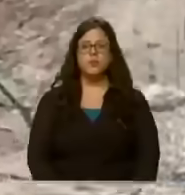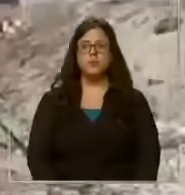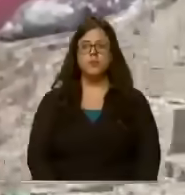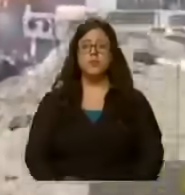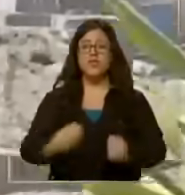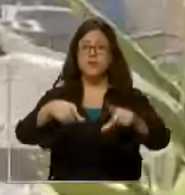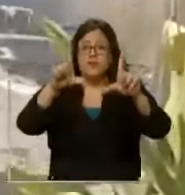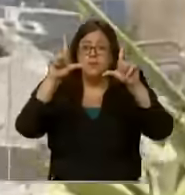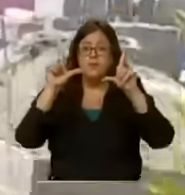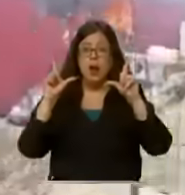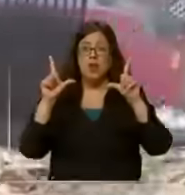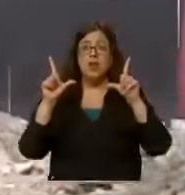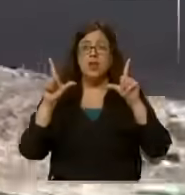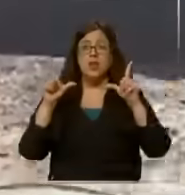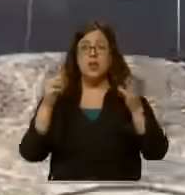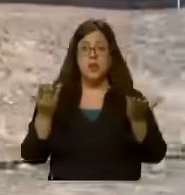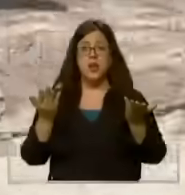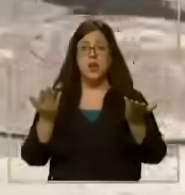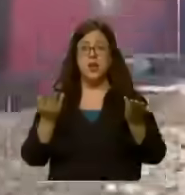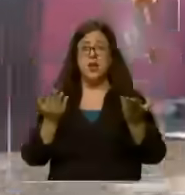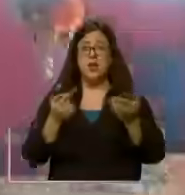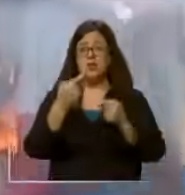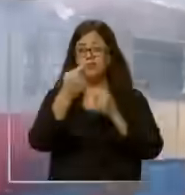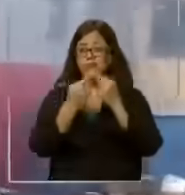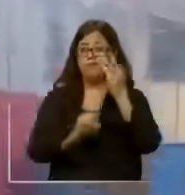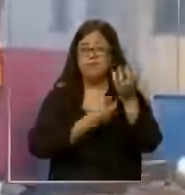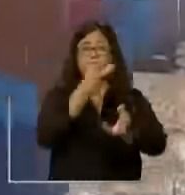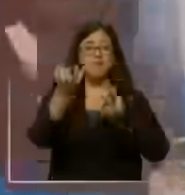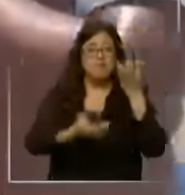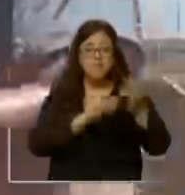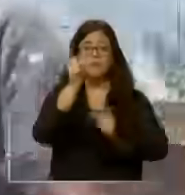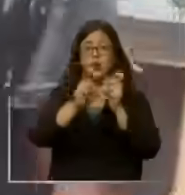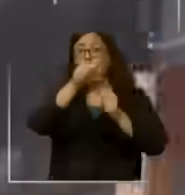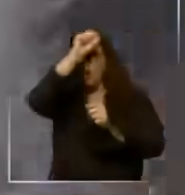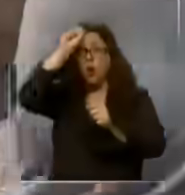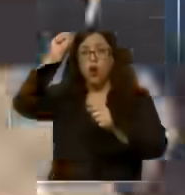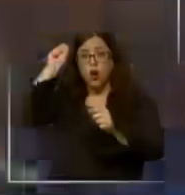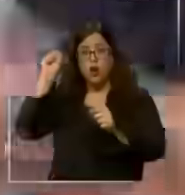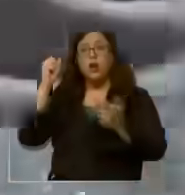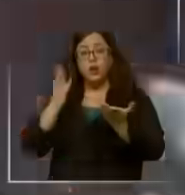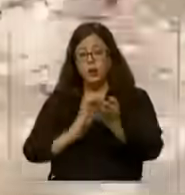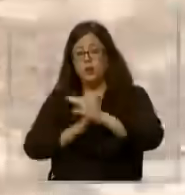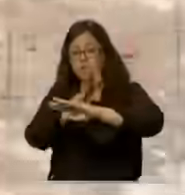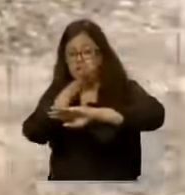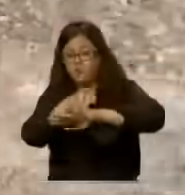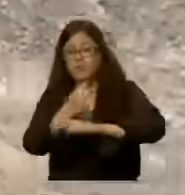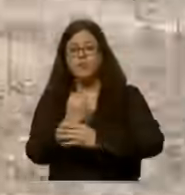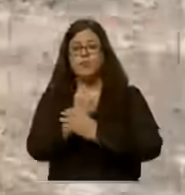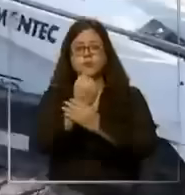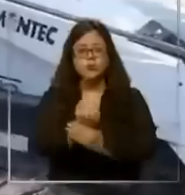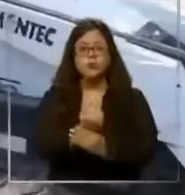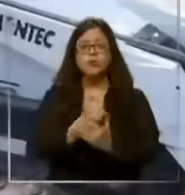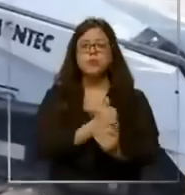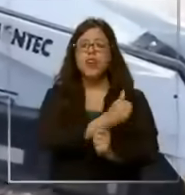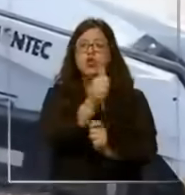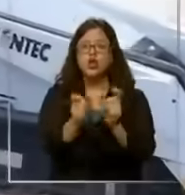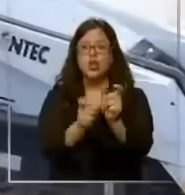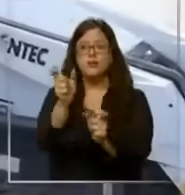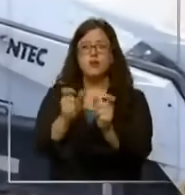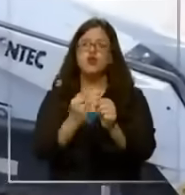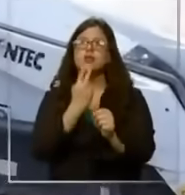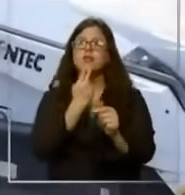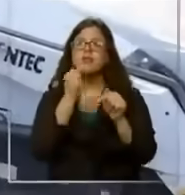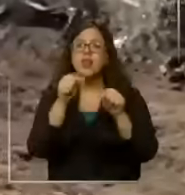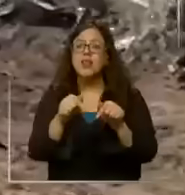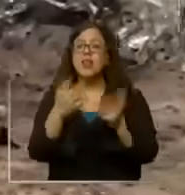Las imágenes corresponden a uno de los tantos incendios que personal de bomberos ha tenido que acudir para socorrer a todas estas familias.